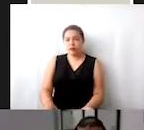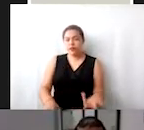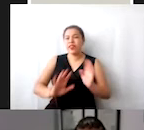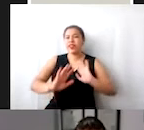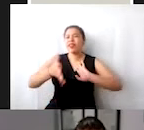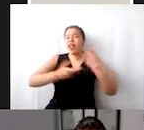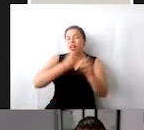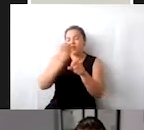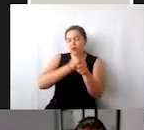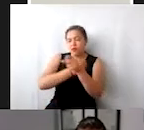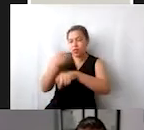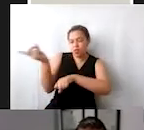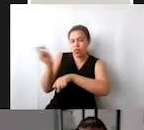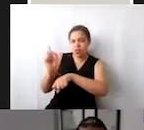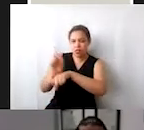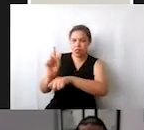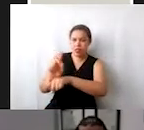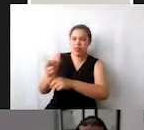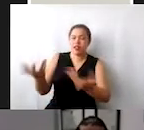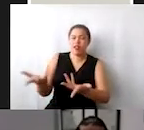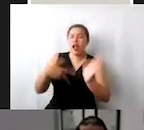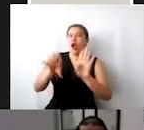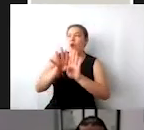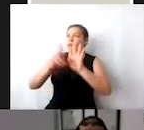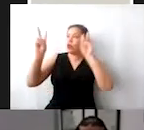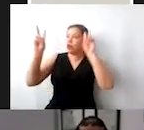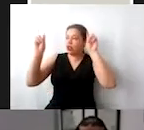práctica y también en un tema de